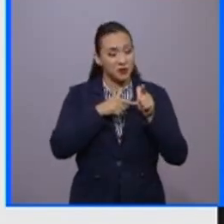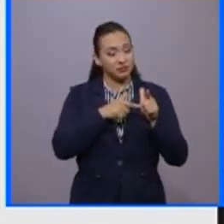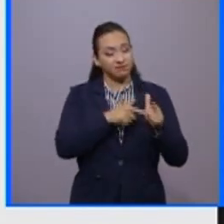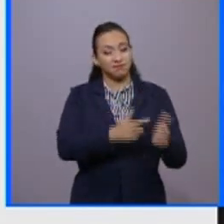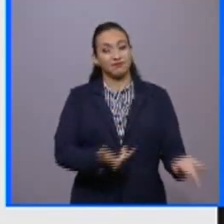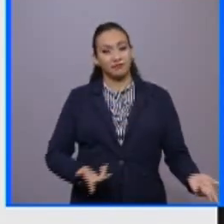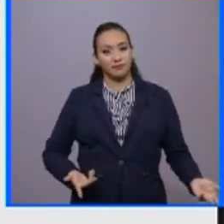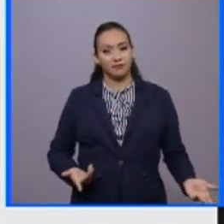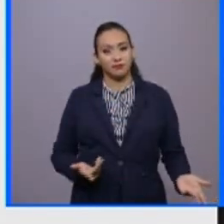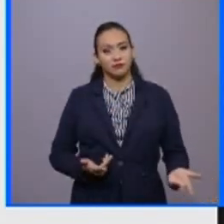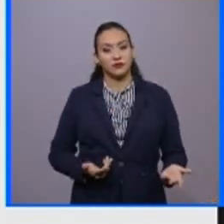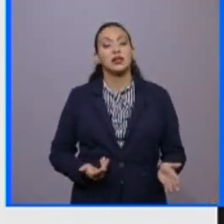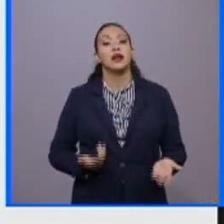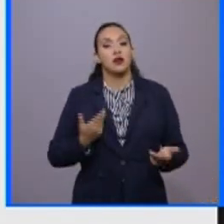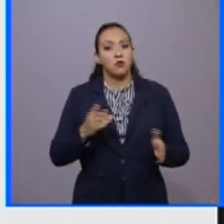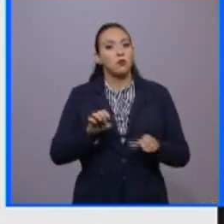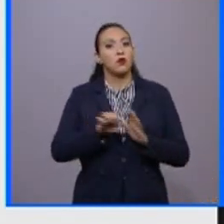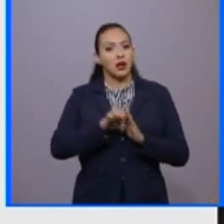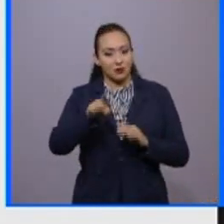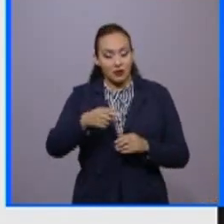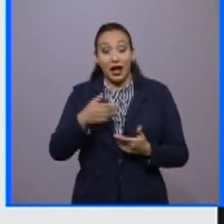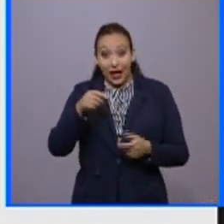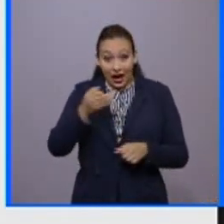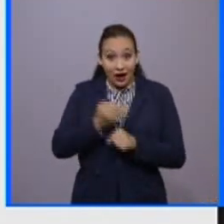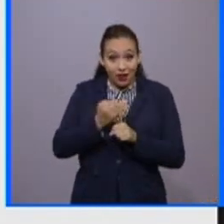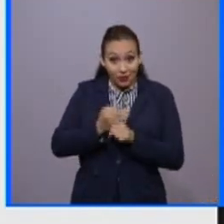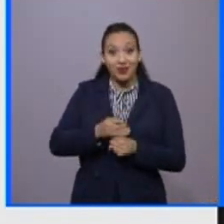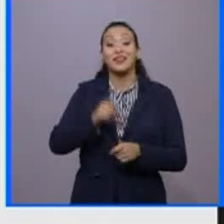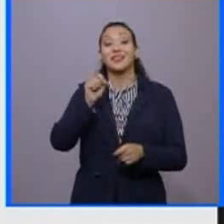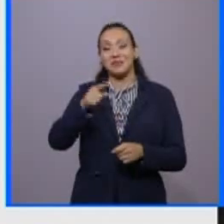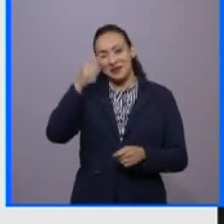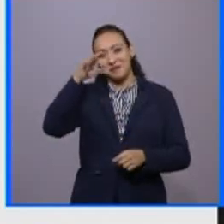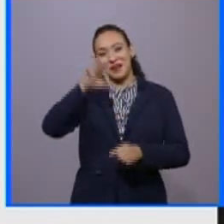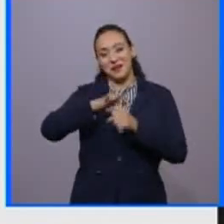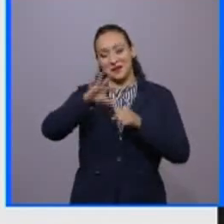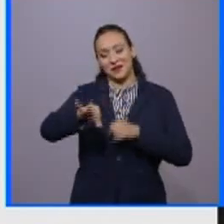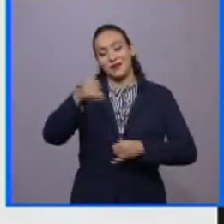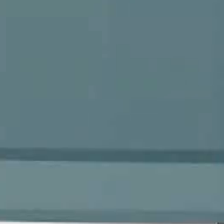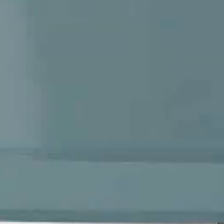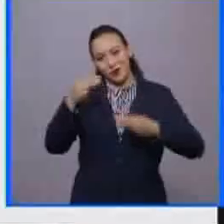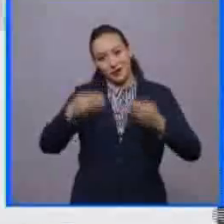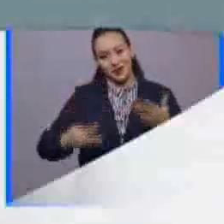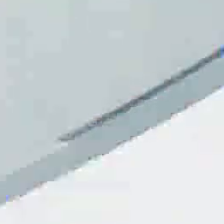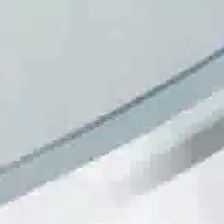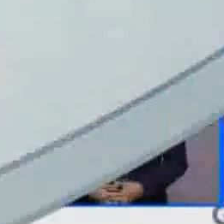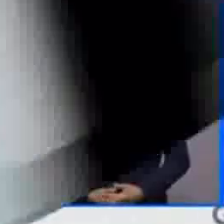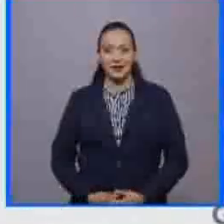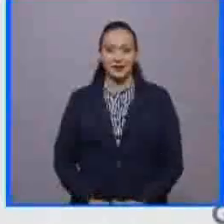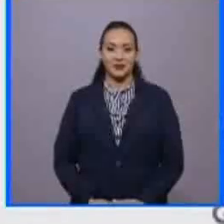presente, incluido el que está en marcha para elegir a personas juzgadoras.